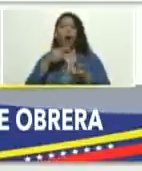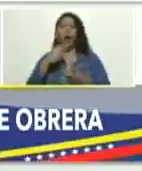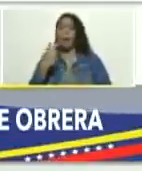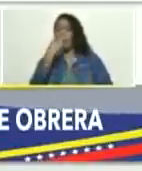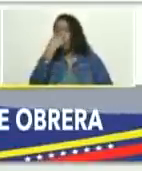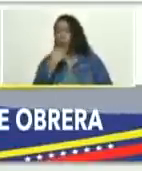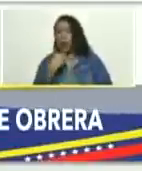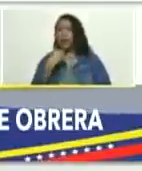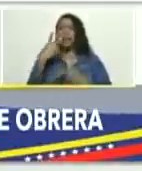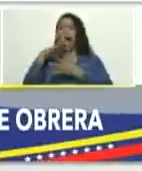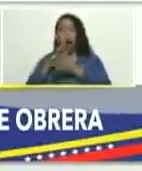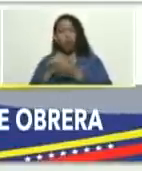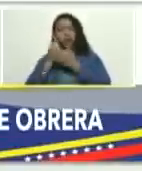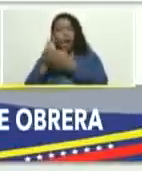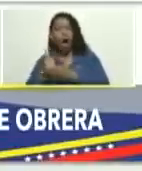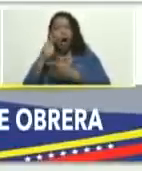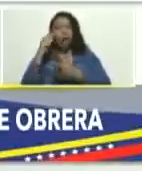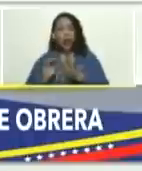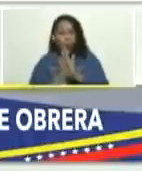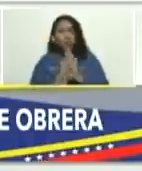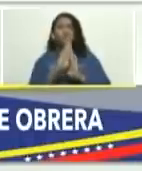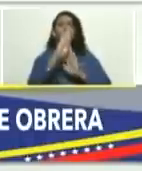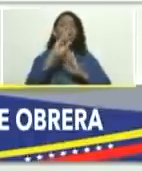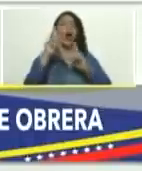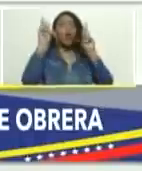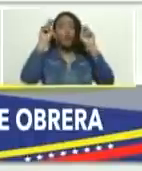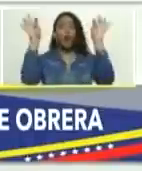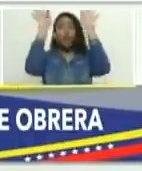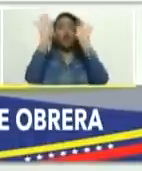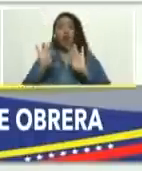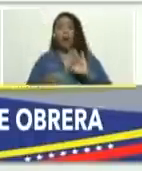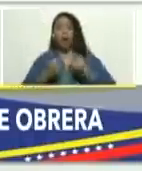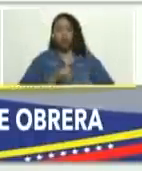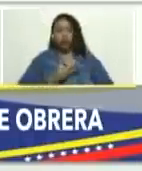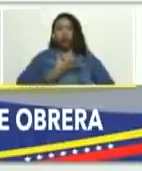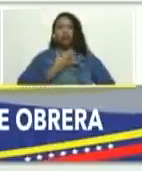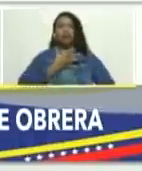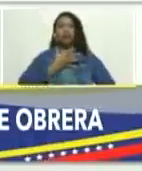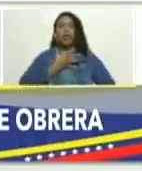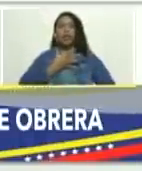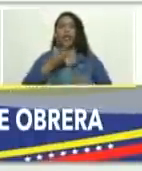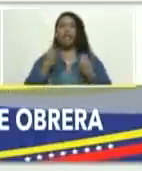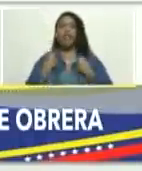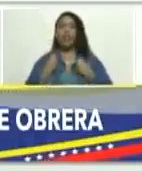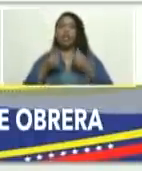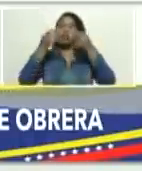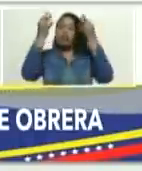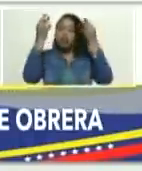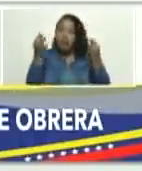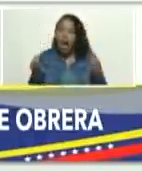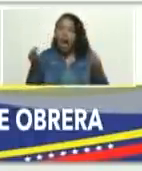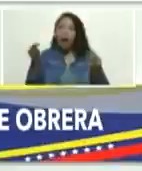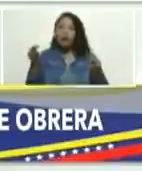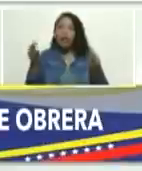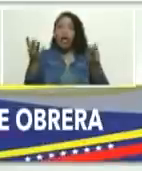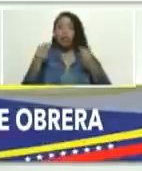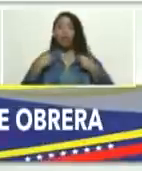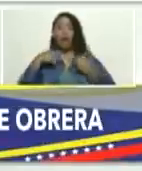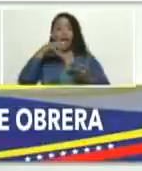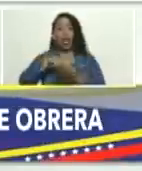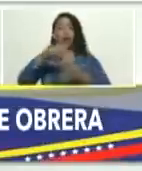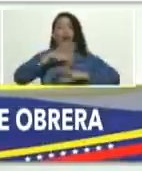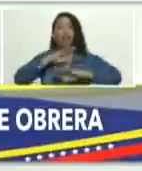la desigualdad, y para ir a una nueva fase de renacimiento del vivir viviendo, del estado de